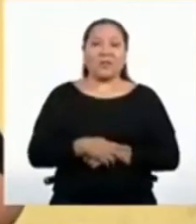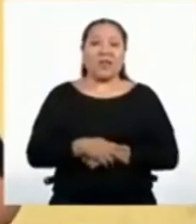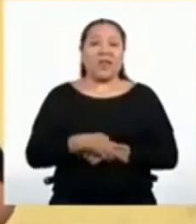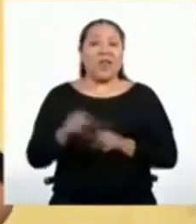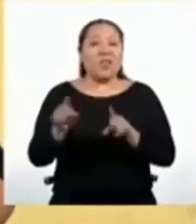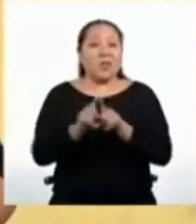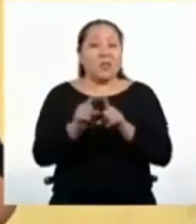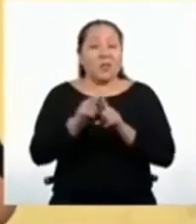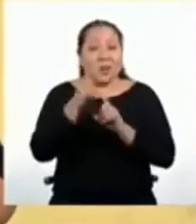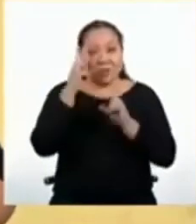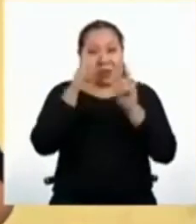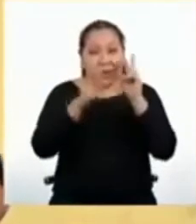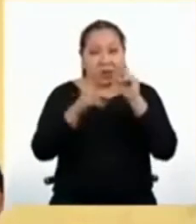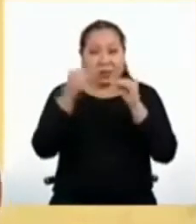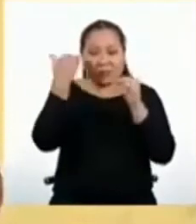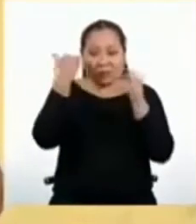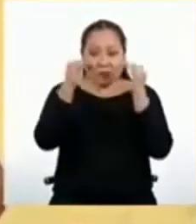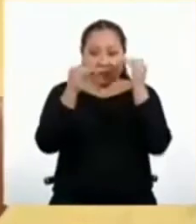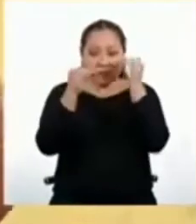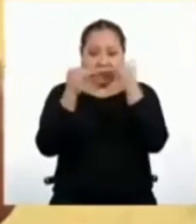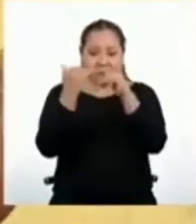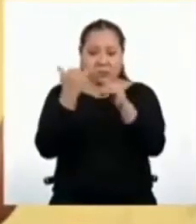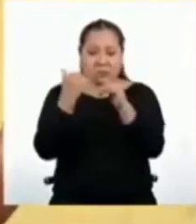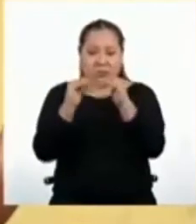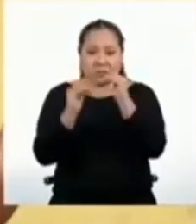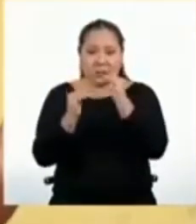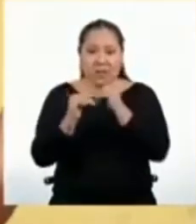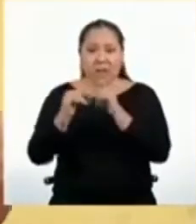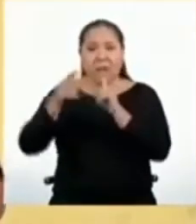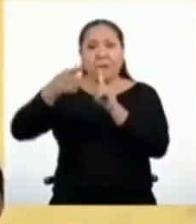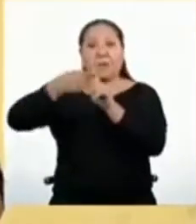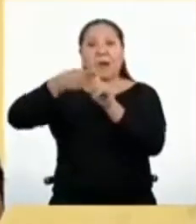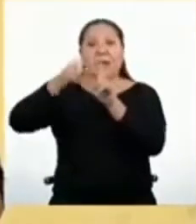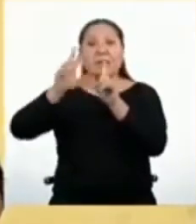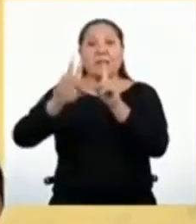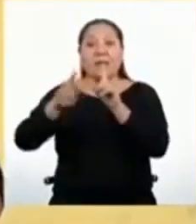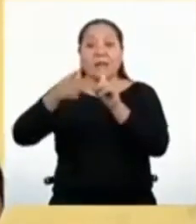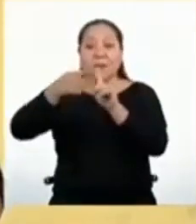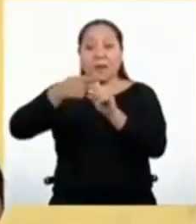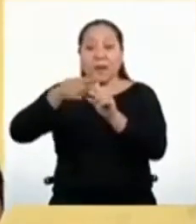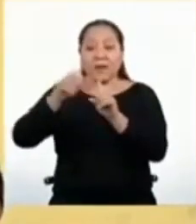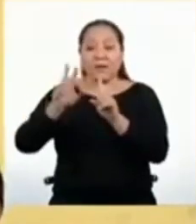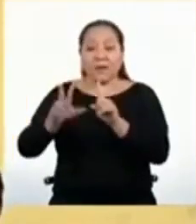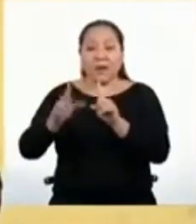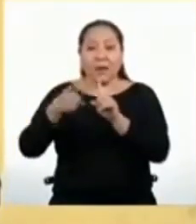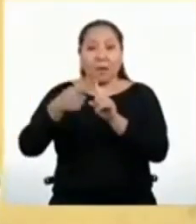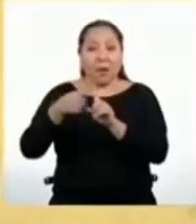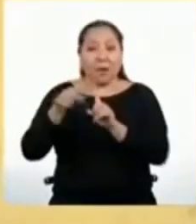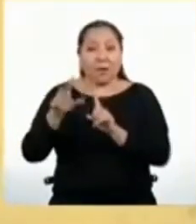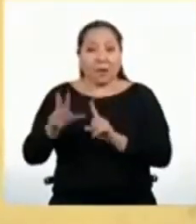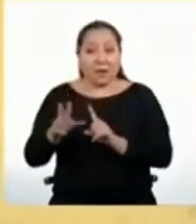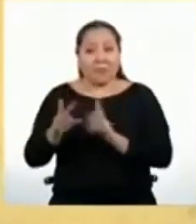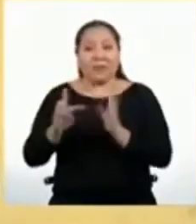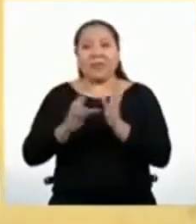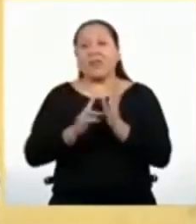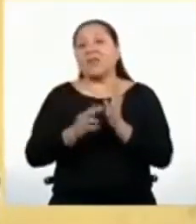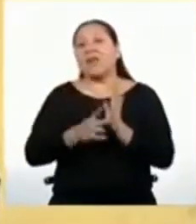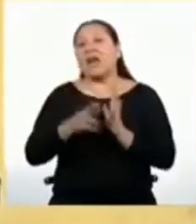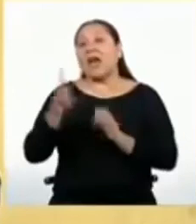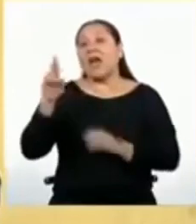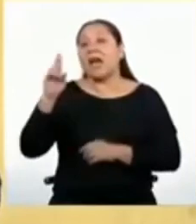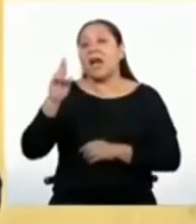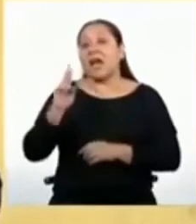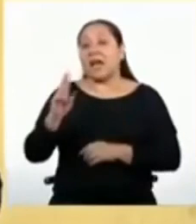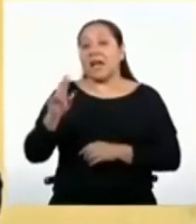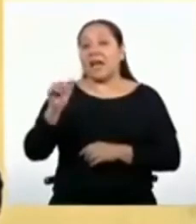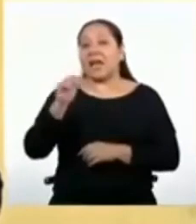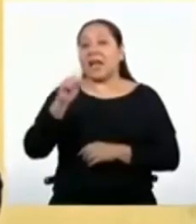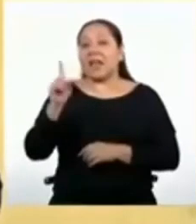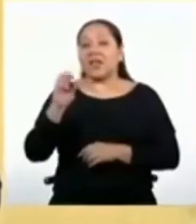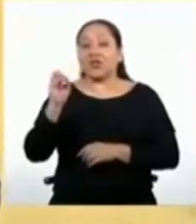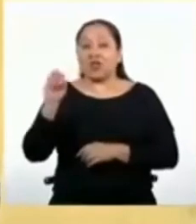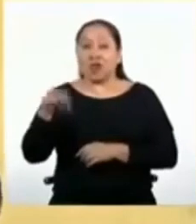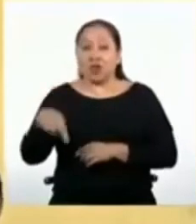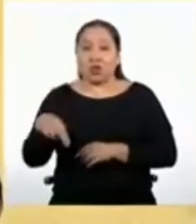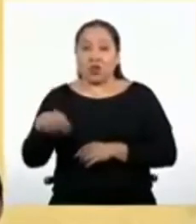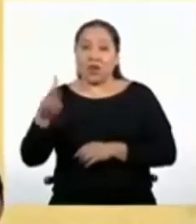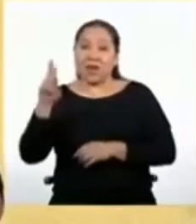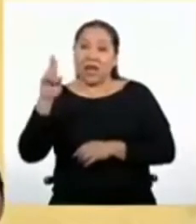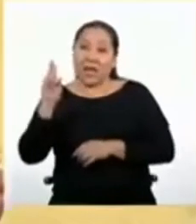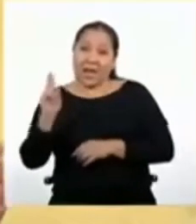Vimos también que en cada piso se incrementan 3 naipes. Eso quiere decir que la razón aritmética es